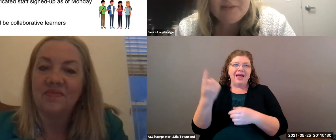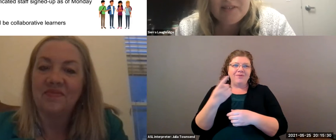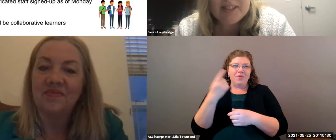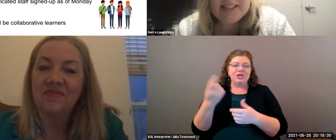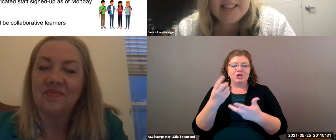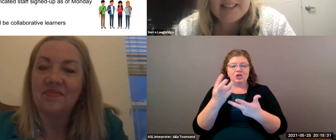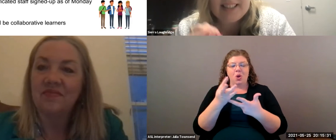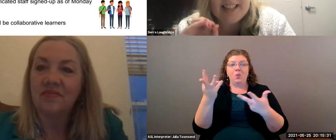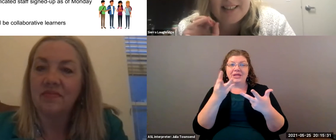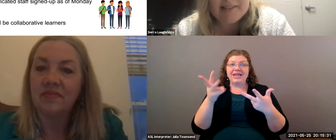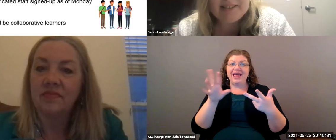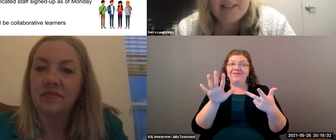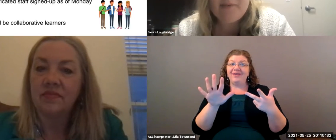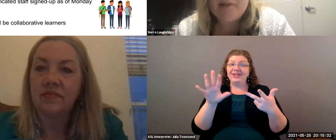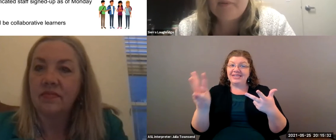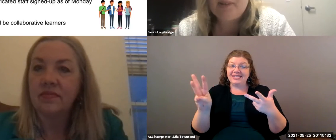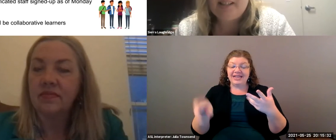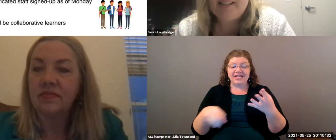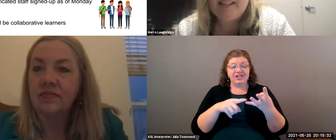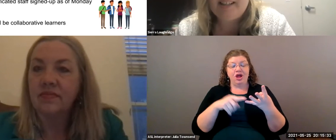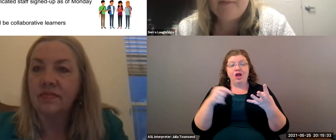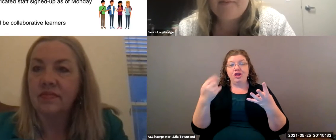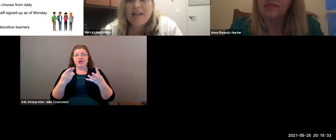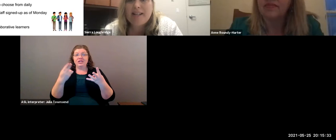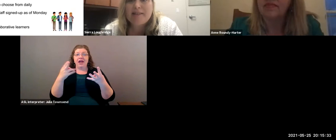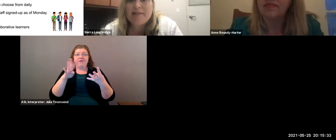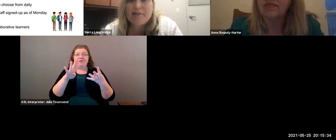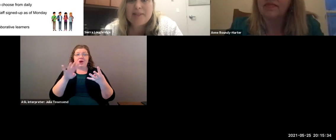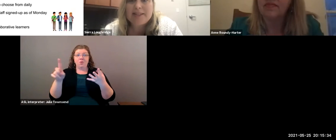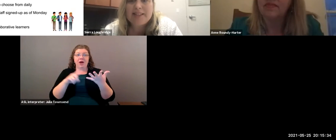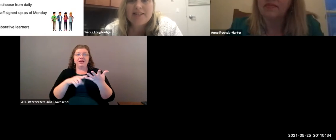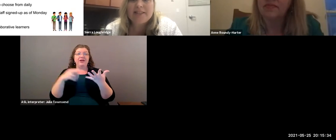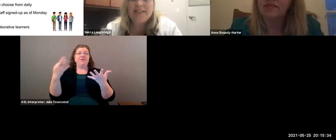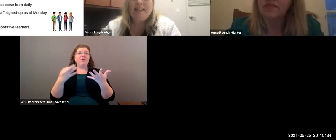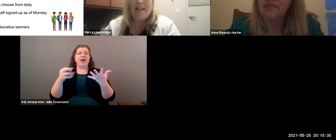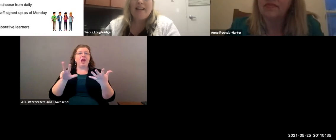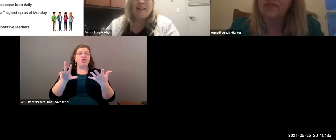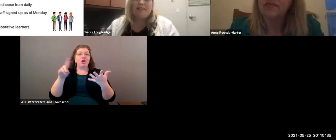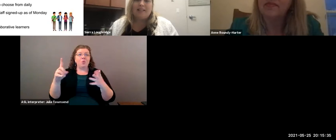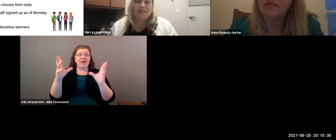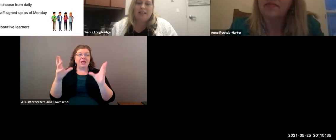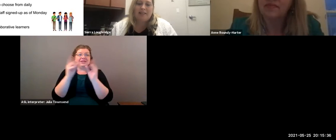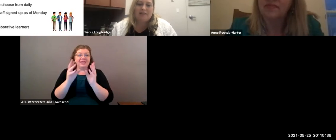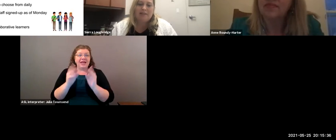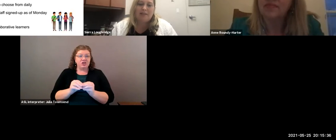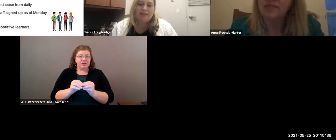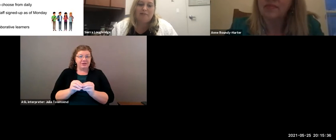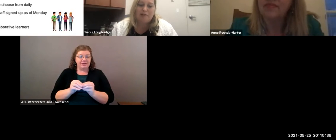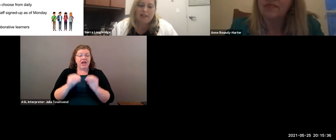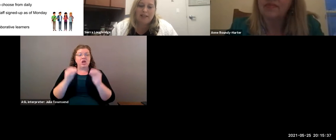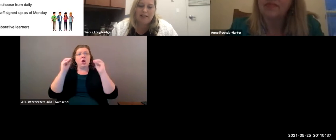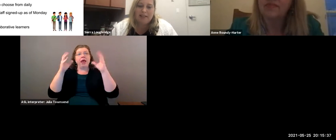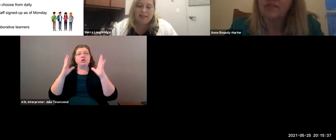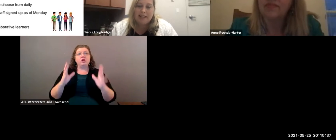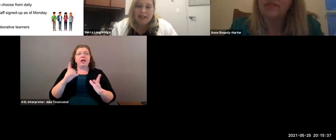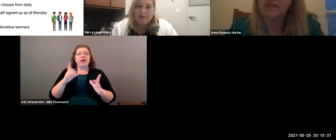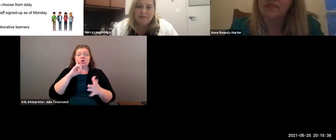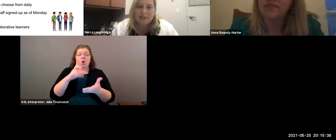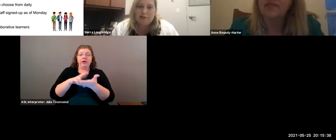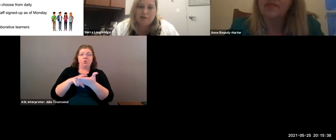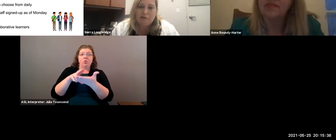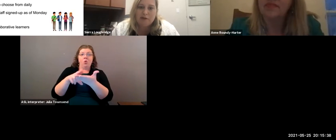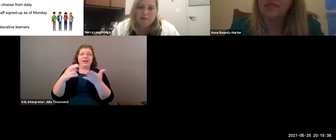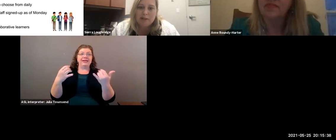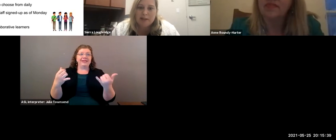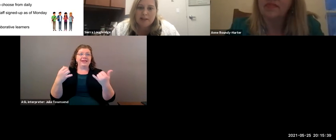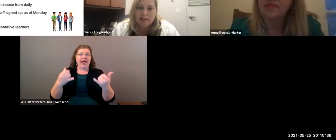tenemos mucho que decir. El miércoles hay 56 y el viernes 31 sesiones. Y los